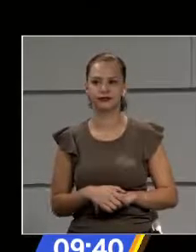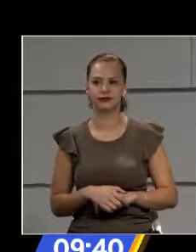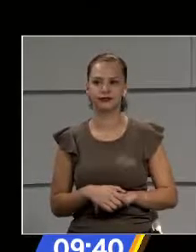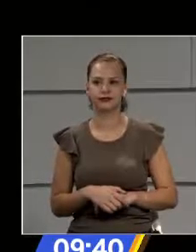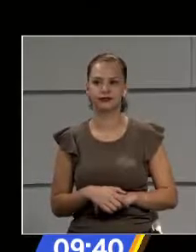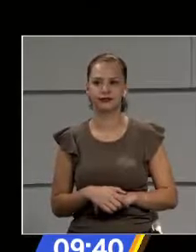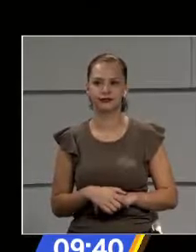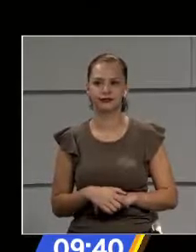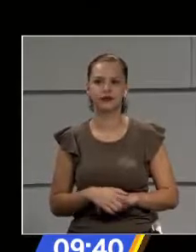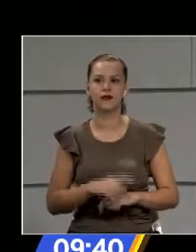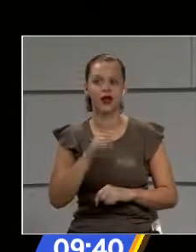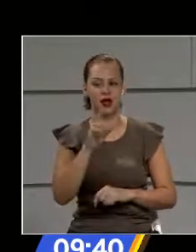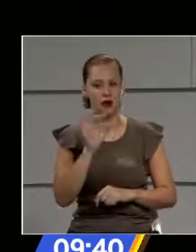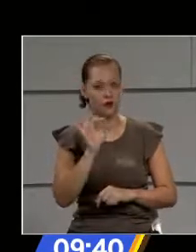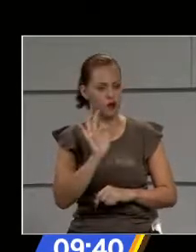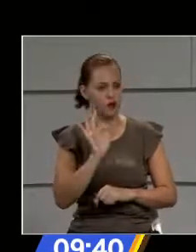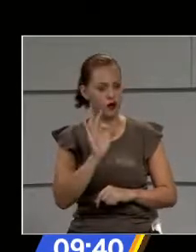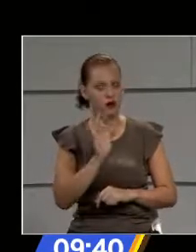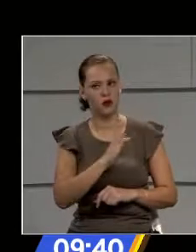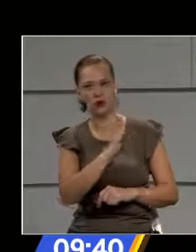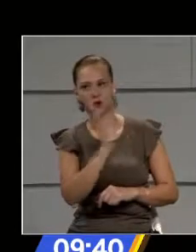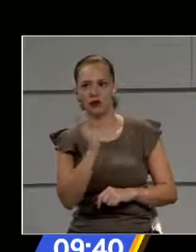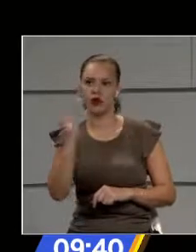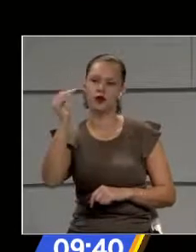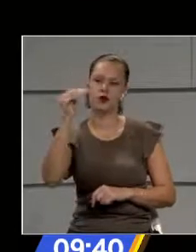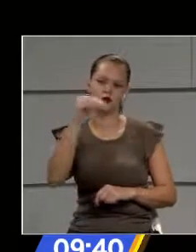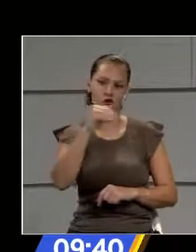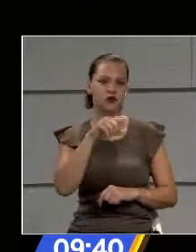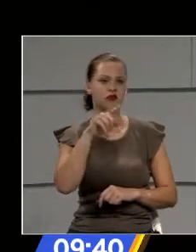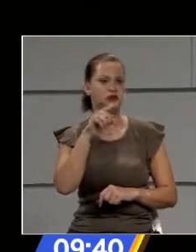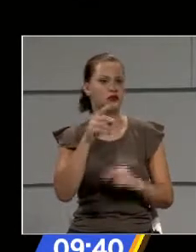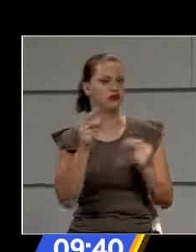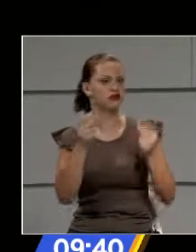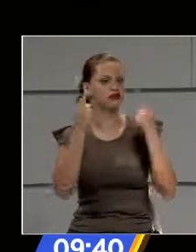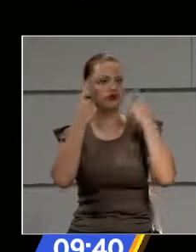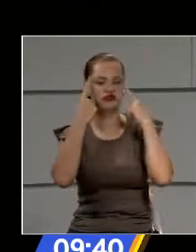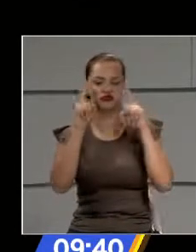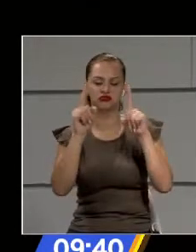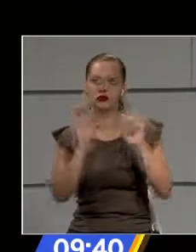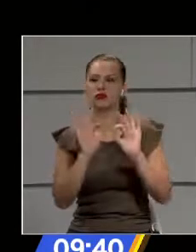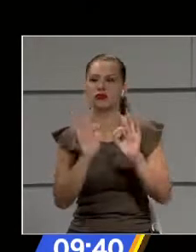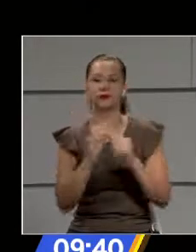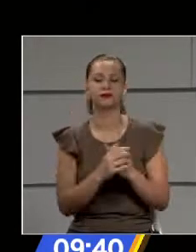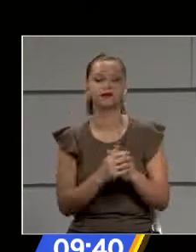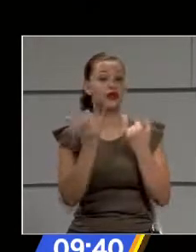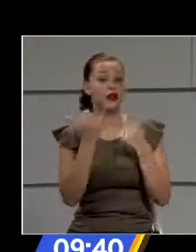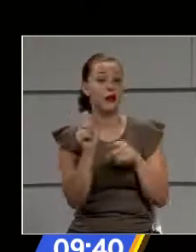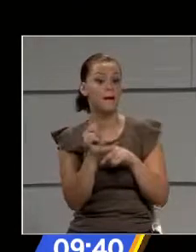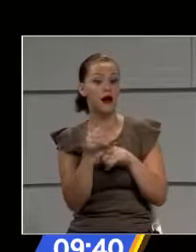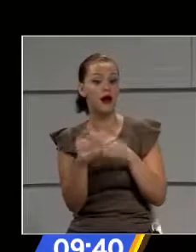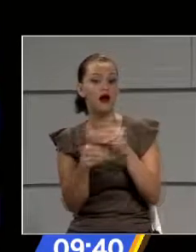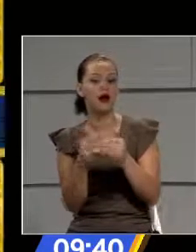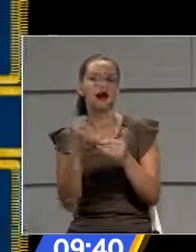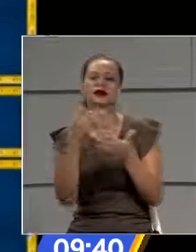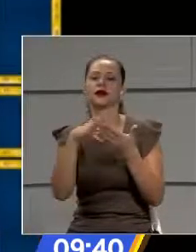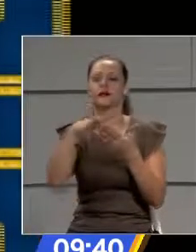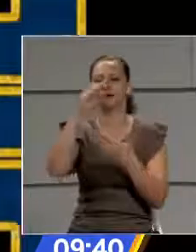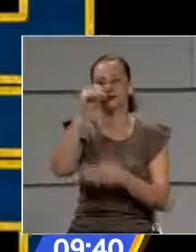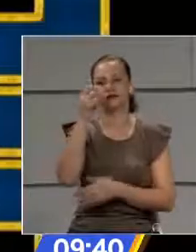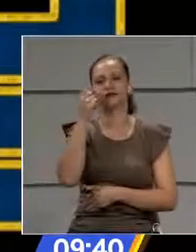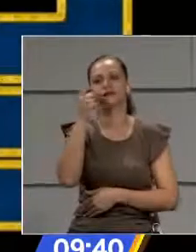Ok, vamos ahí está, muy bien. Hacia arriba. Ay, este lo está logrando súper rápido. Ven, es que ya de practicar lo estamos